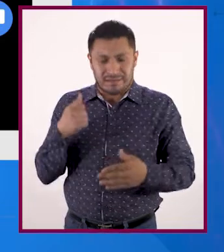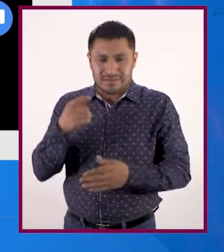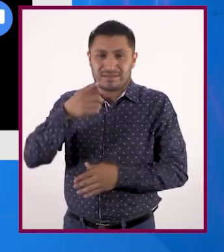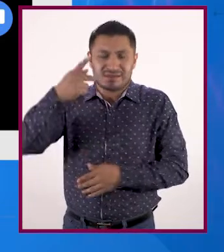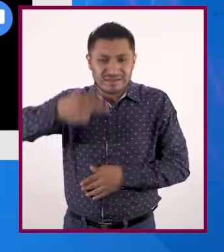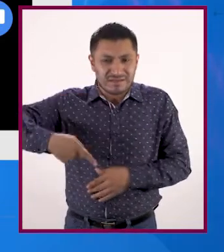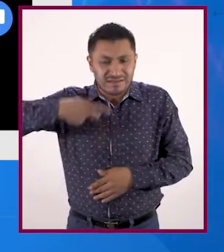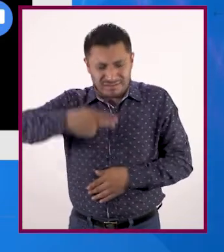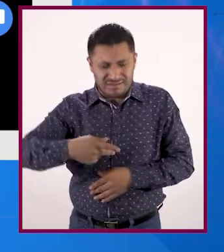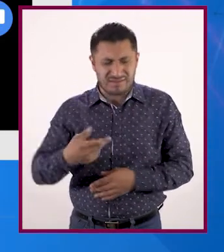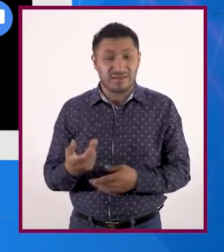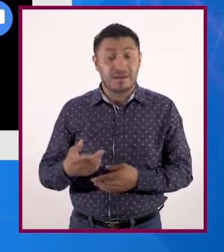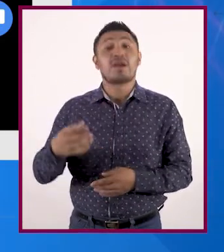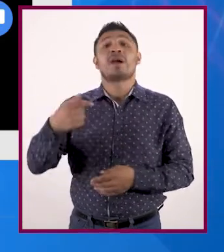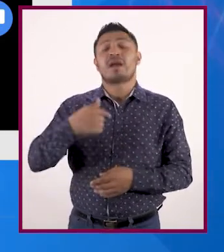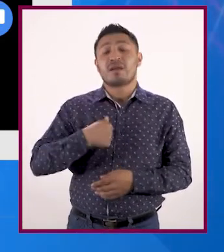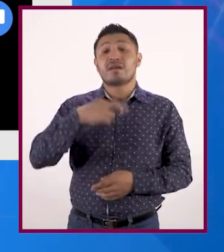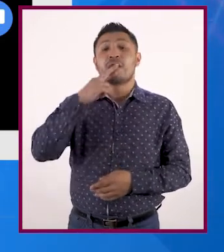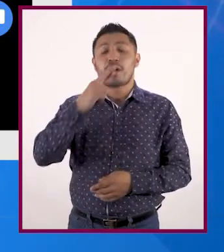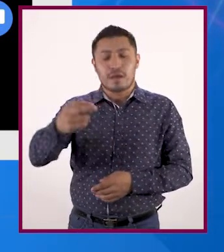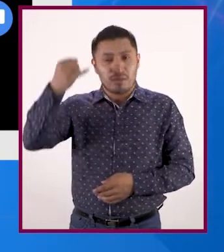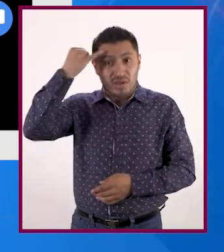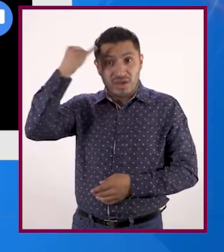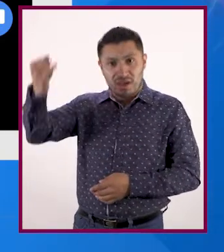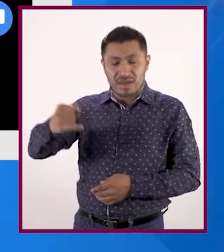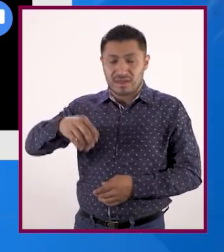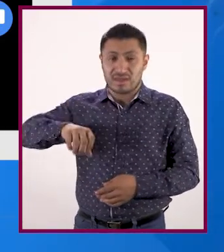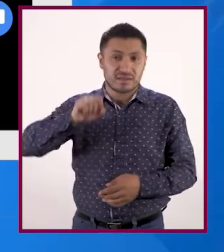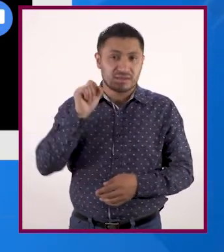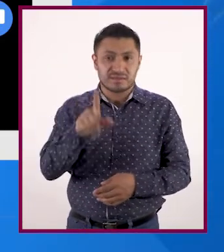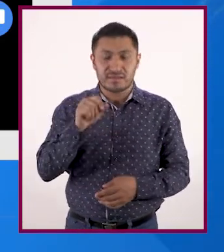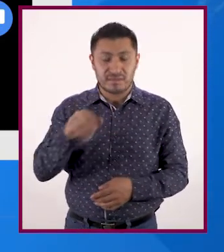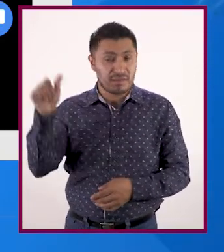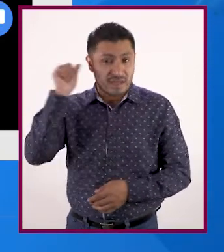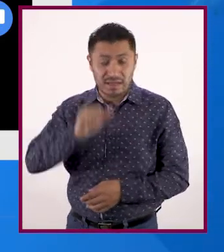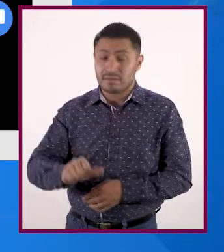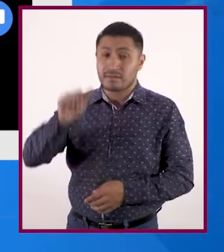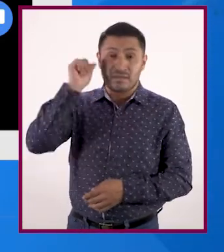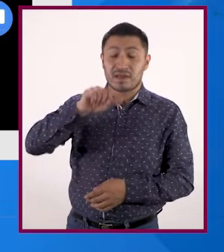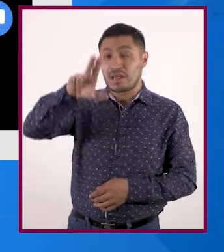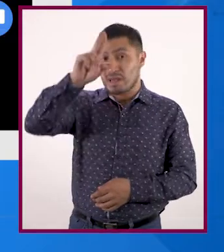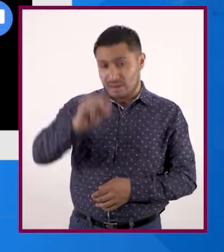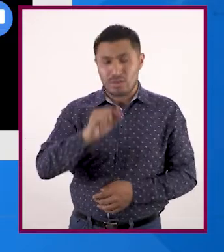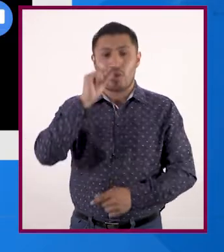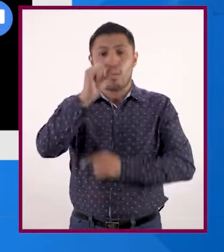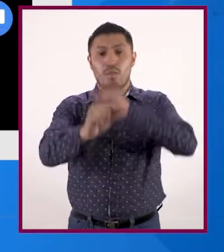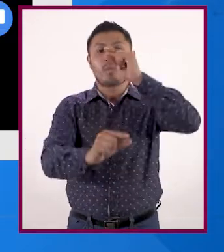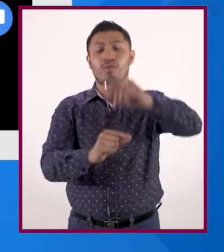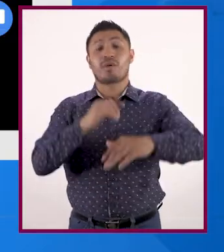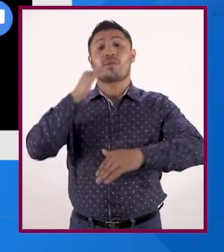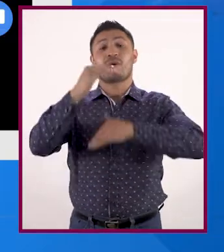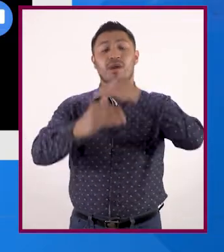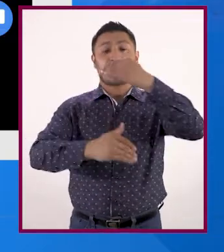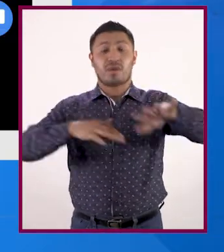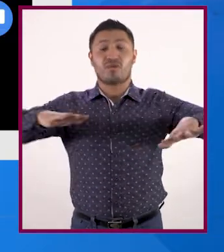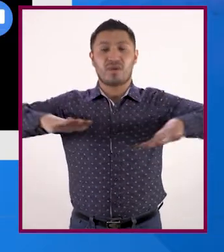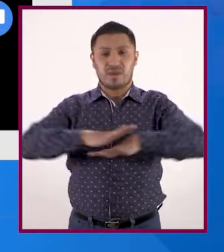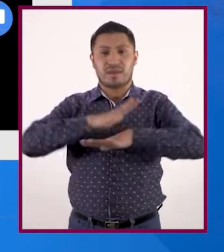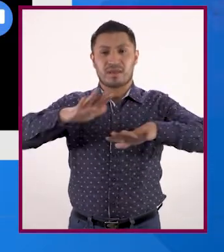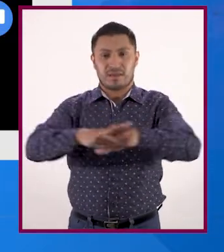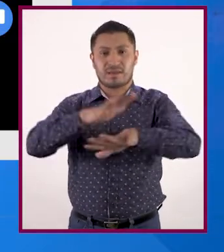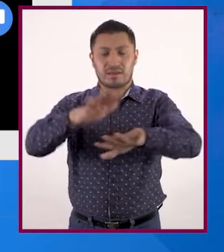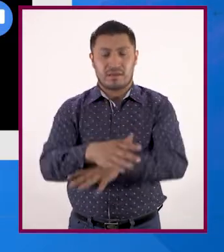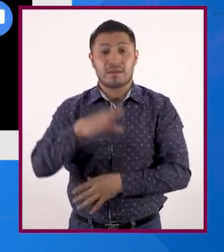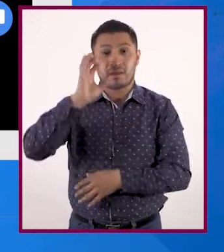las ideologías no son estáticas empiezan a tener una evolución o una transformación a partir de la interacción que tienen los